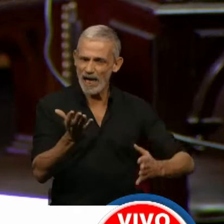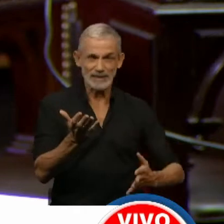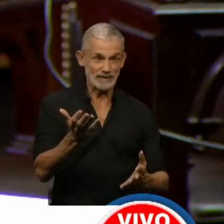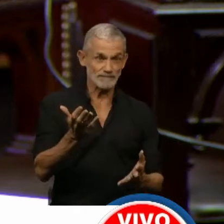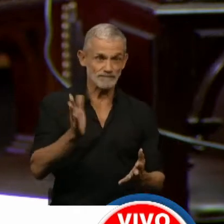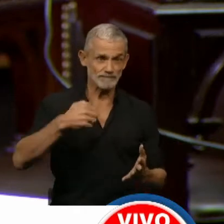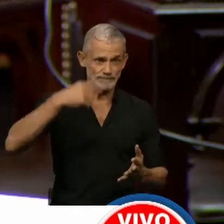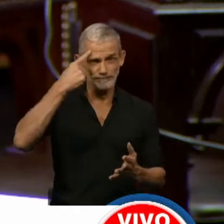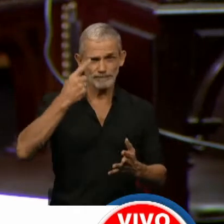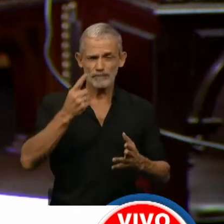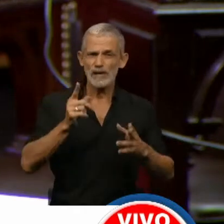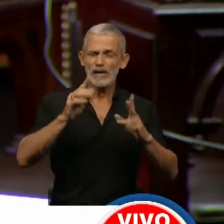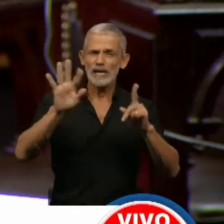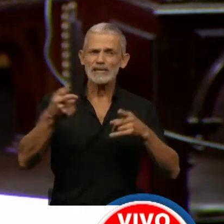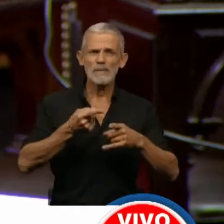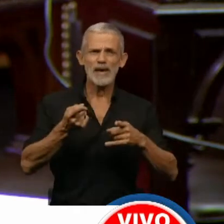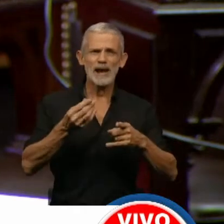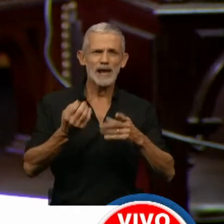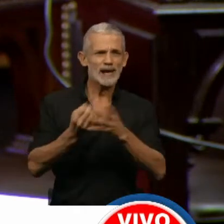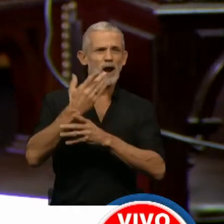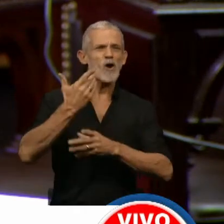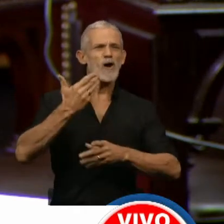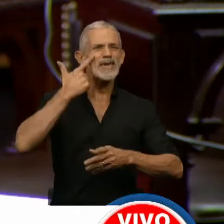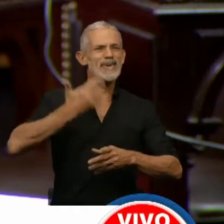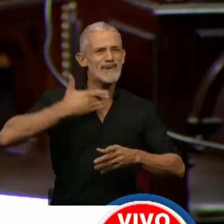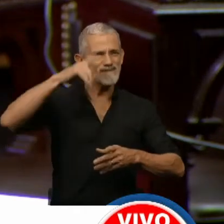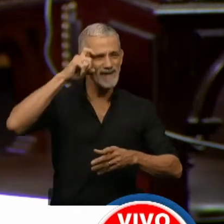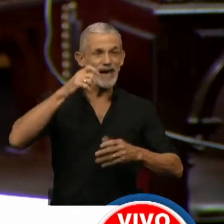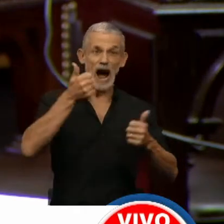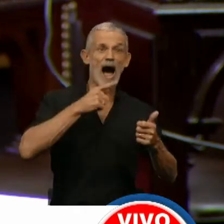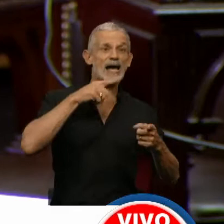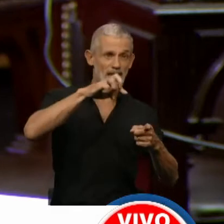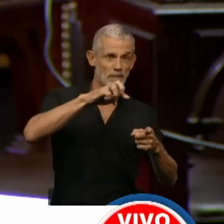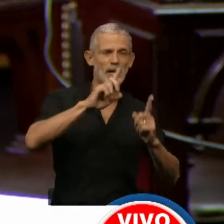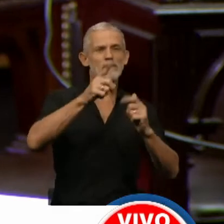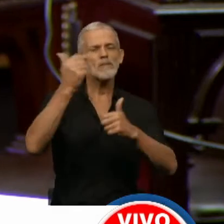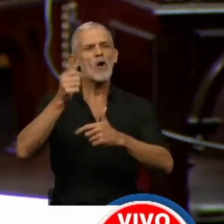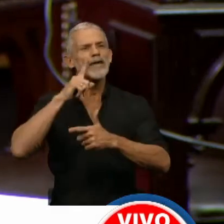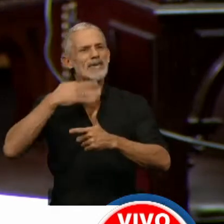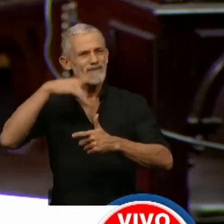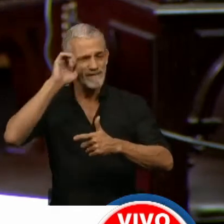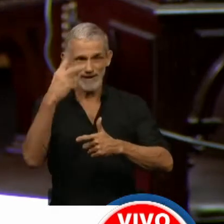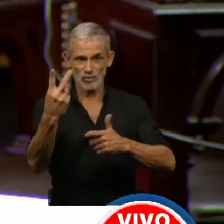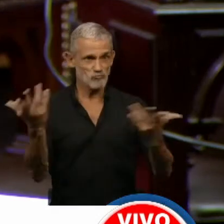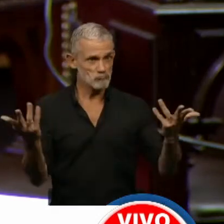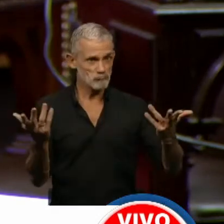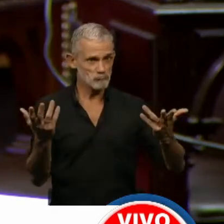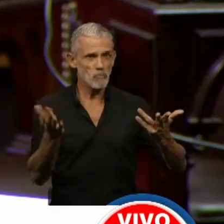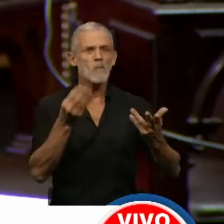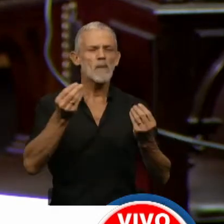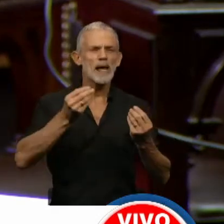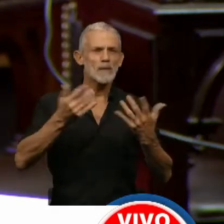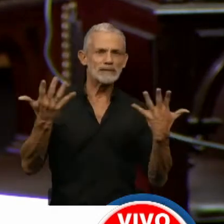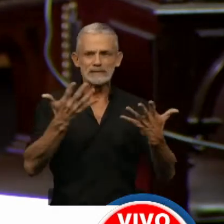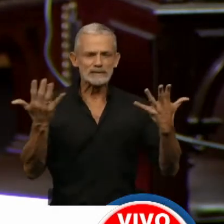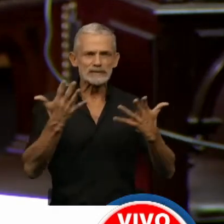eso complementariamente se crearon los IFE. Además de los ATP, se crearon los IFE, todo para tratar de